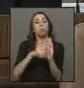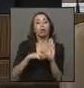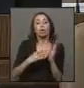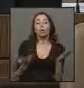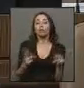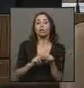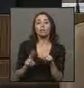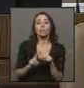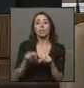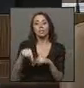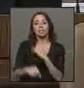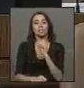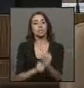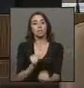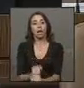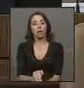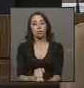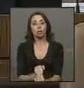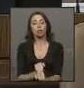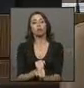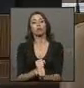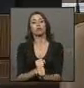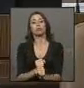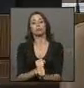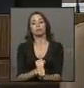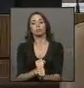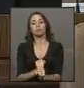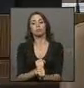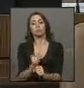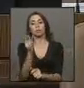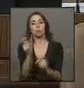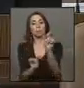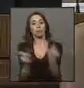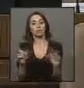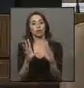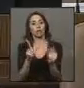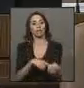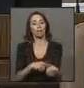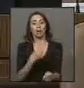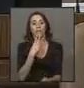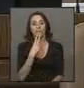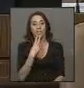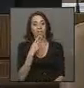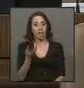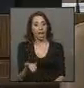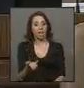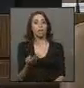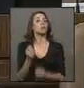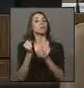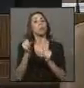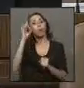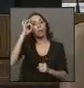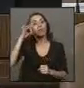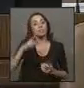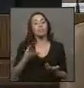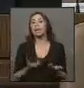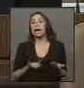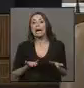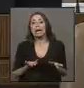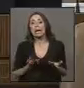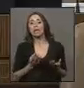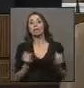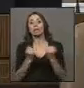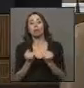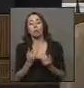se van a ejecutar durante el presente año y, en definitiva, que las personas y las familias que viven en esta condición puedan saber de qué